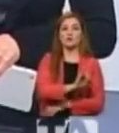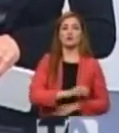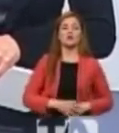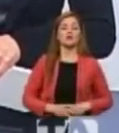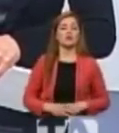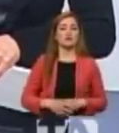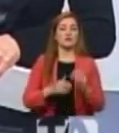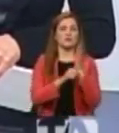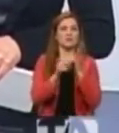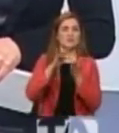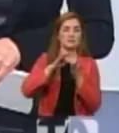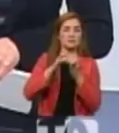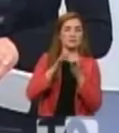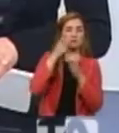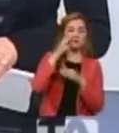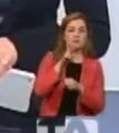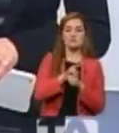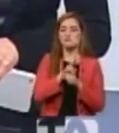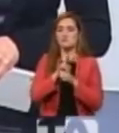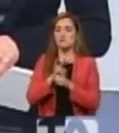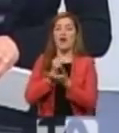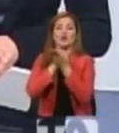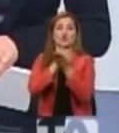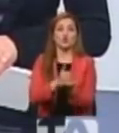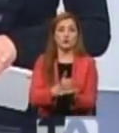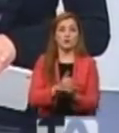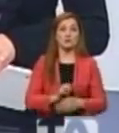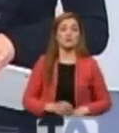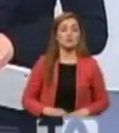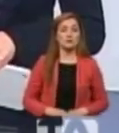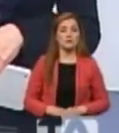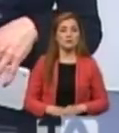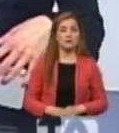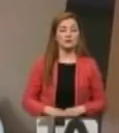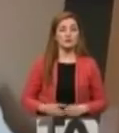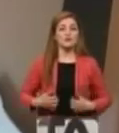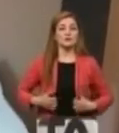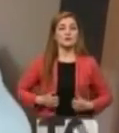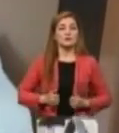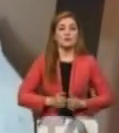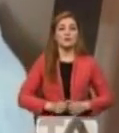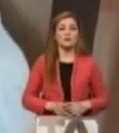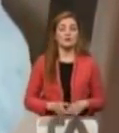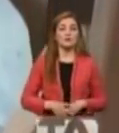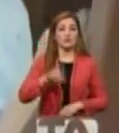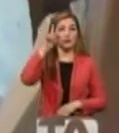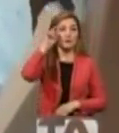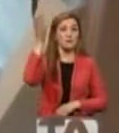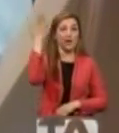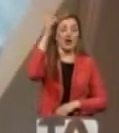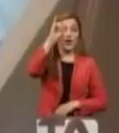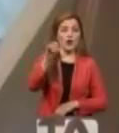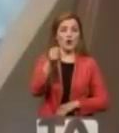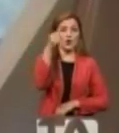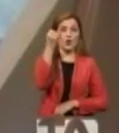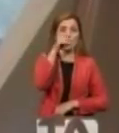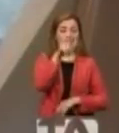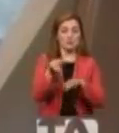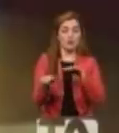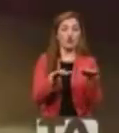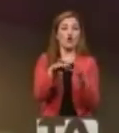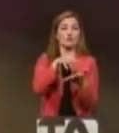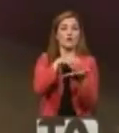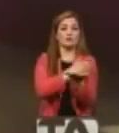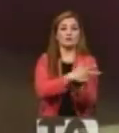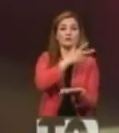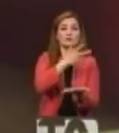Riesgos realizó un recorrido donde entregó ayudas humanitarias. Luego del sismo registrado el jueves pasado en la provincia de Chimborazo,